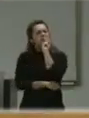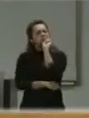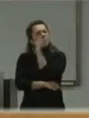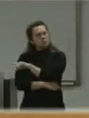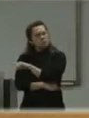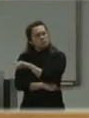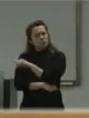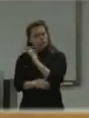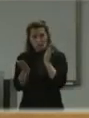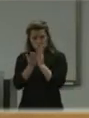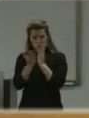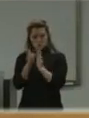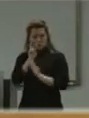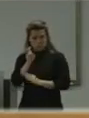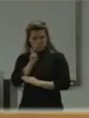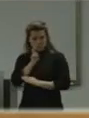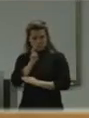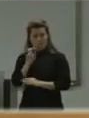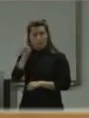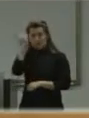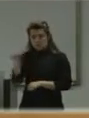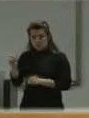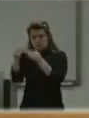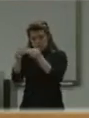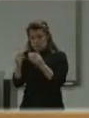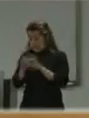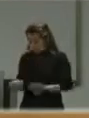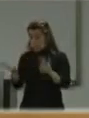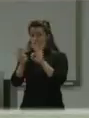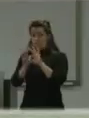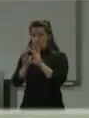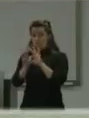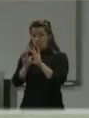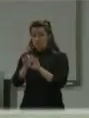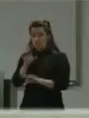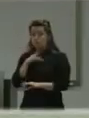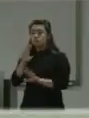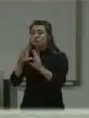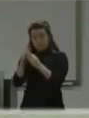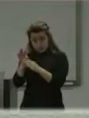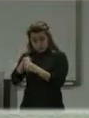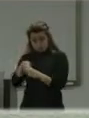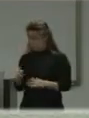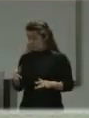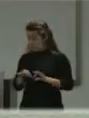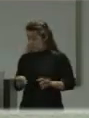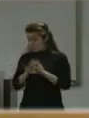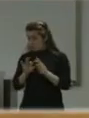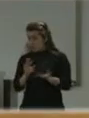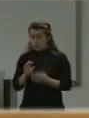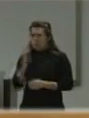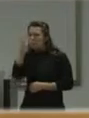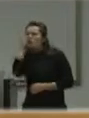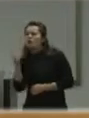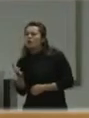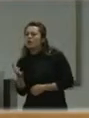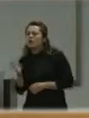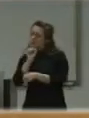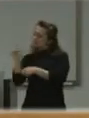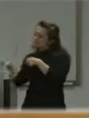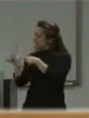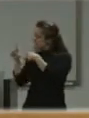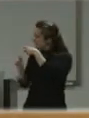es importante la educación sexual en las personas con discapacidad cognitiva y en sus familias Y por qué consideran que es